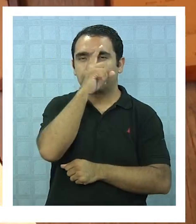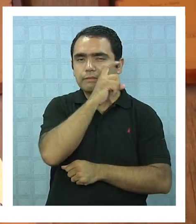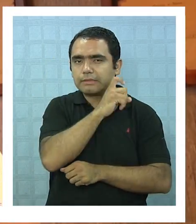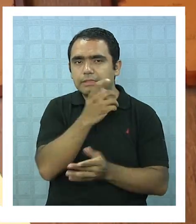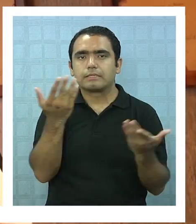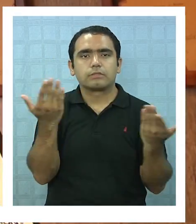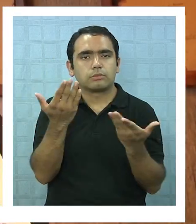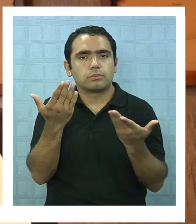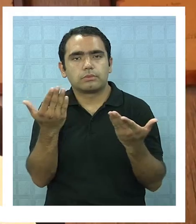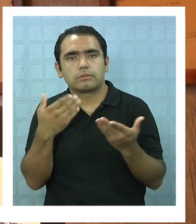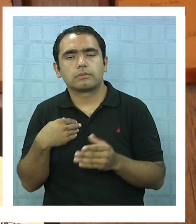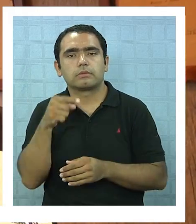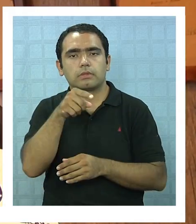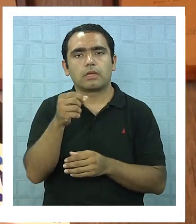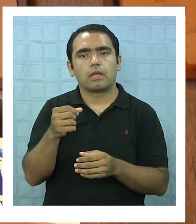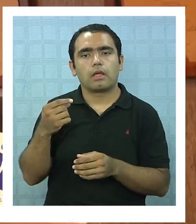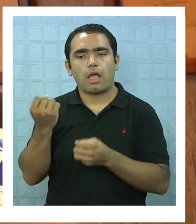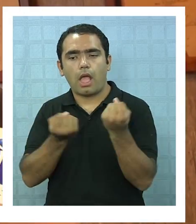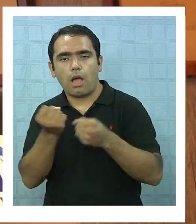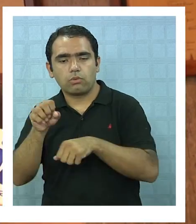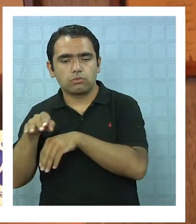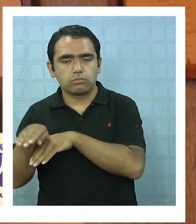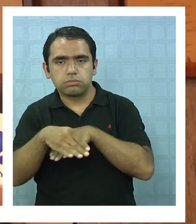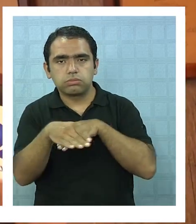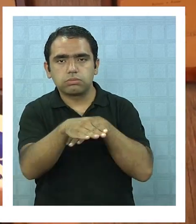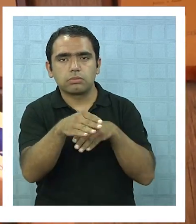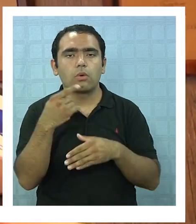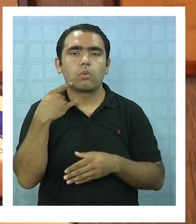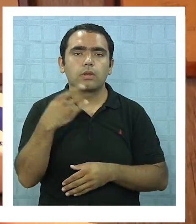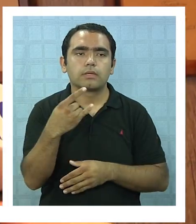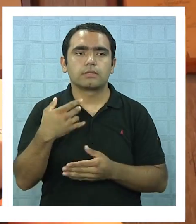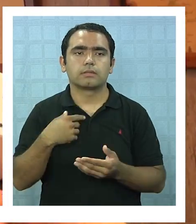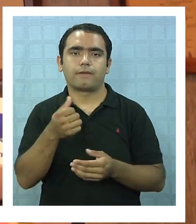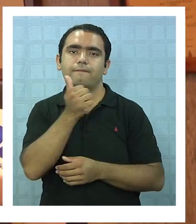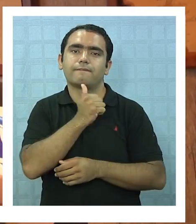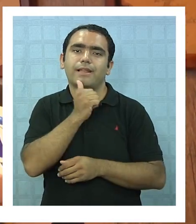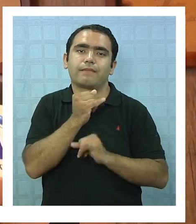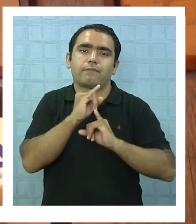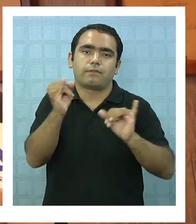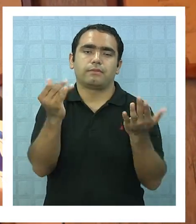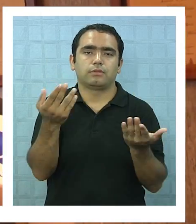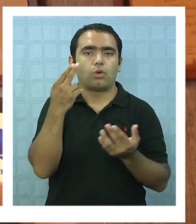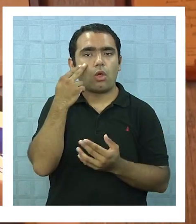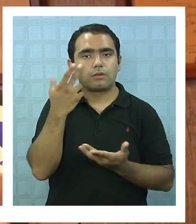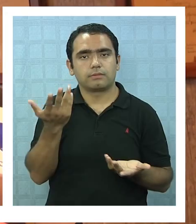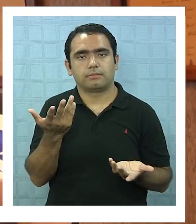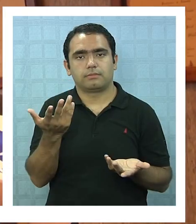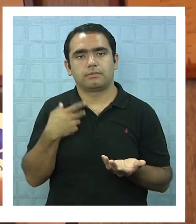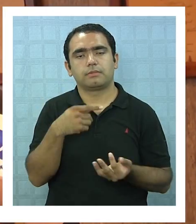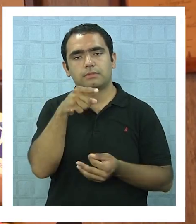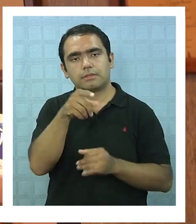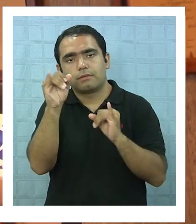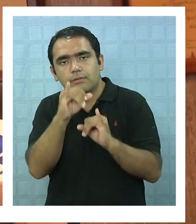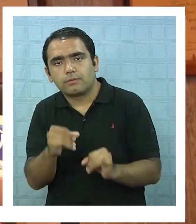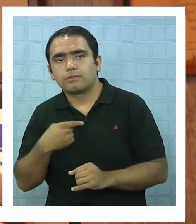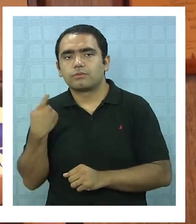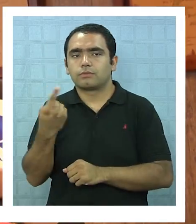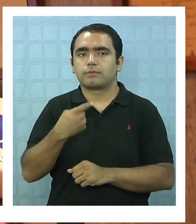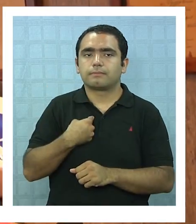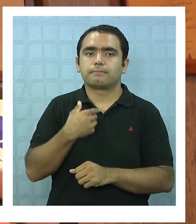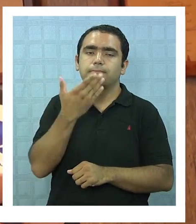difícil poder que los vehículos de emergencia puedan acceder por la falta de información y conocimiento. Por lo tanto, en ese sentido, nosotros